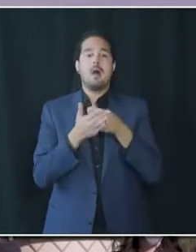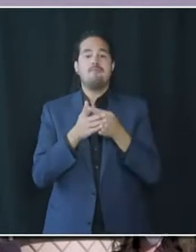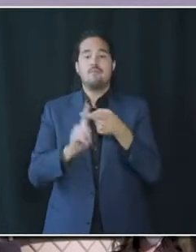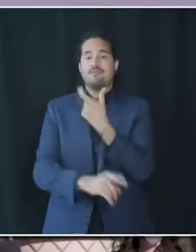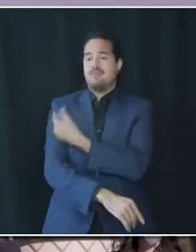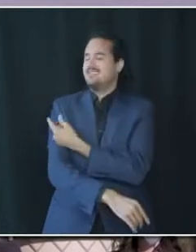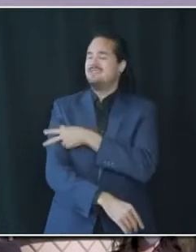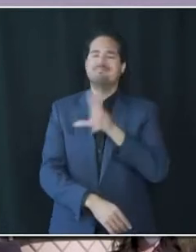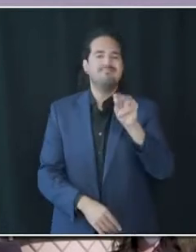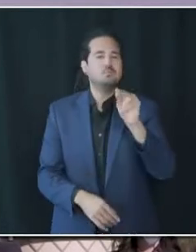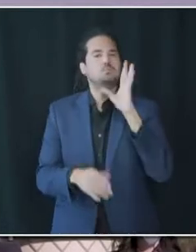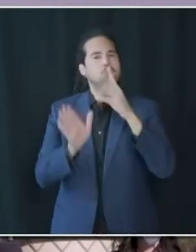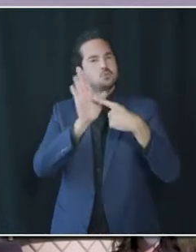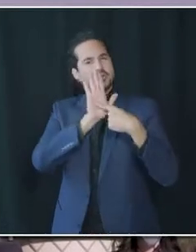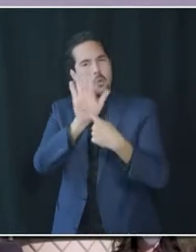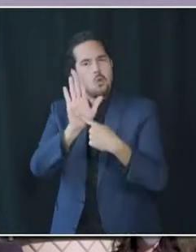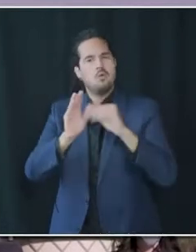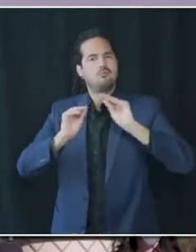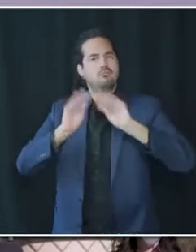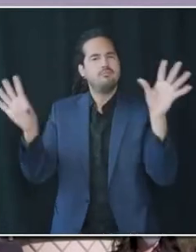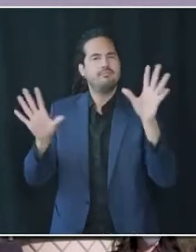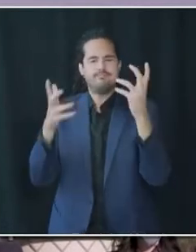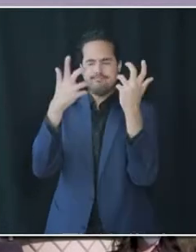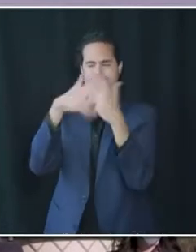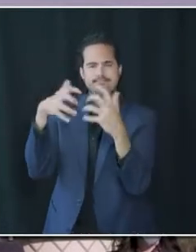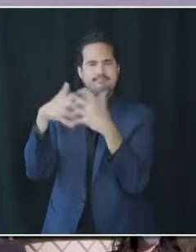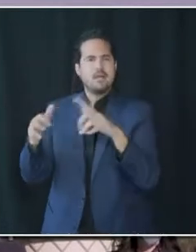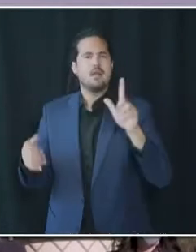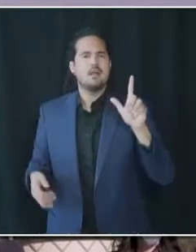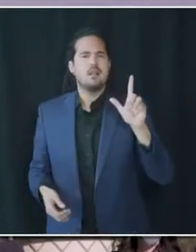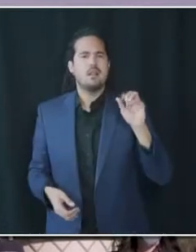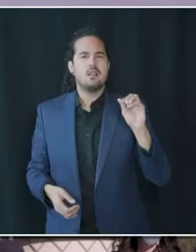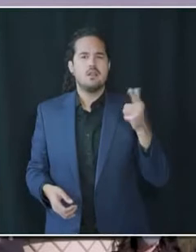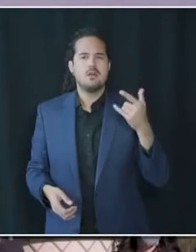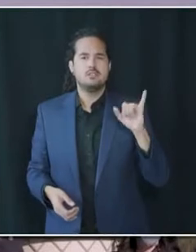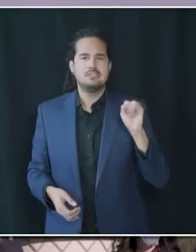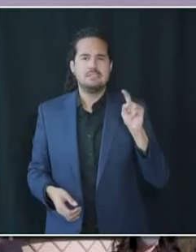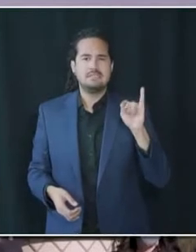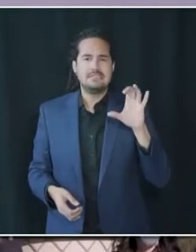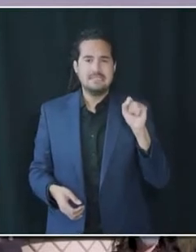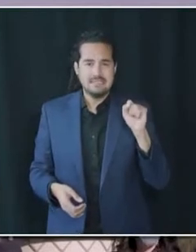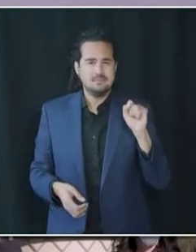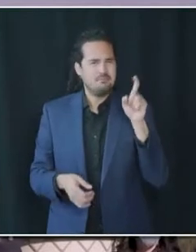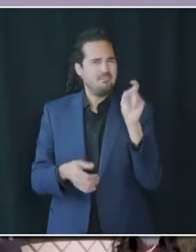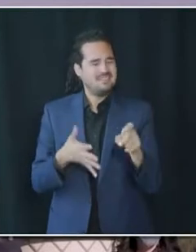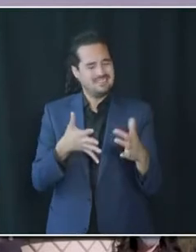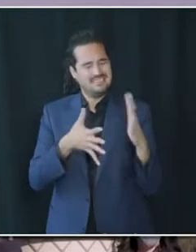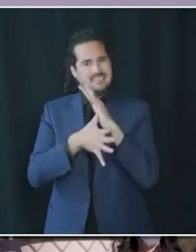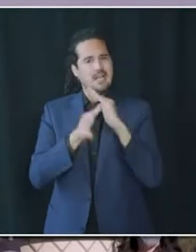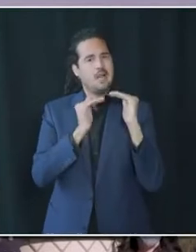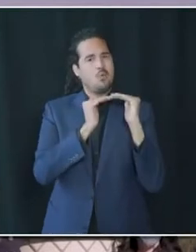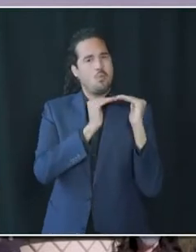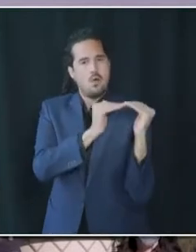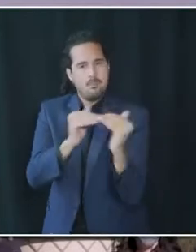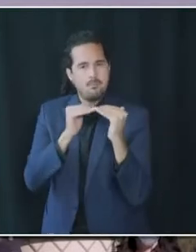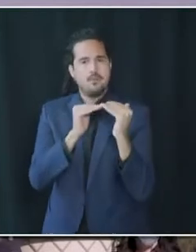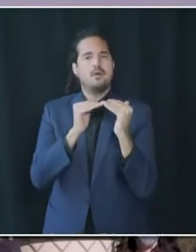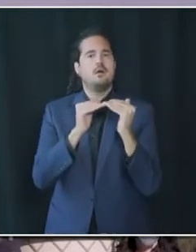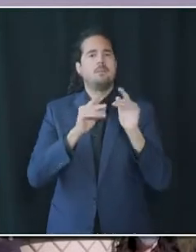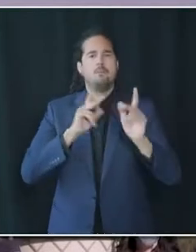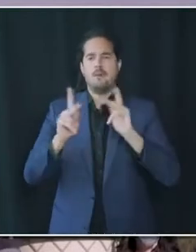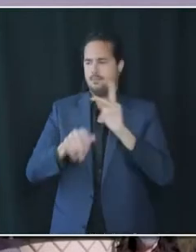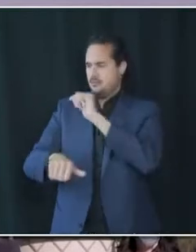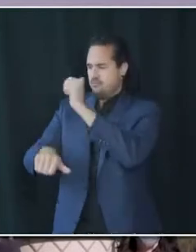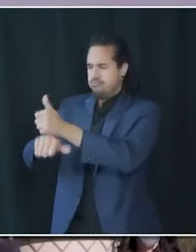a través de ese lente de equidad y que haya responsabilidad de los proveedores en todo el espectro de